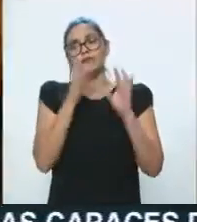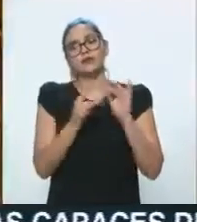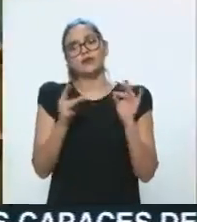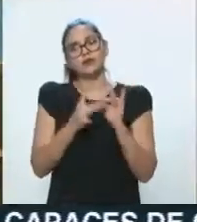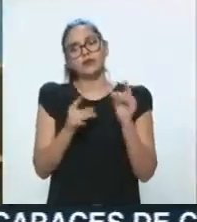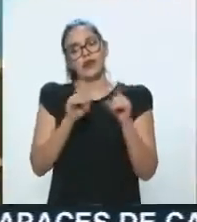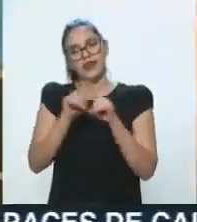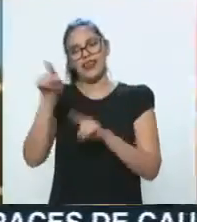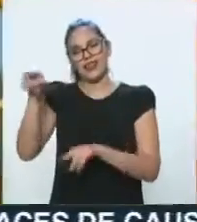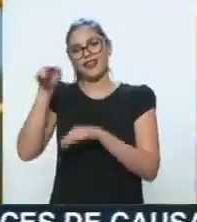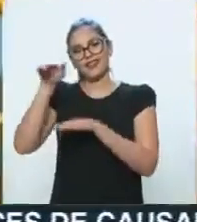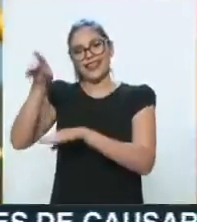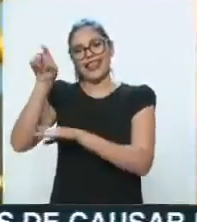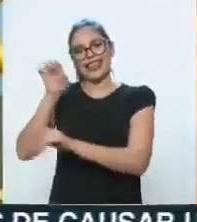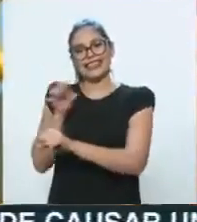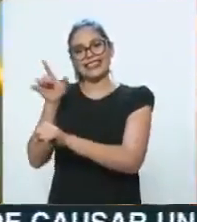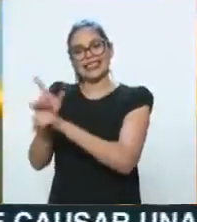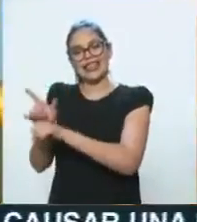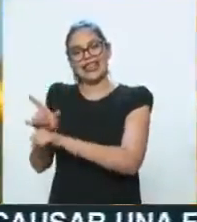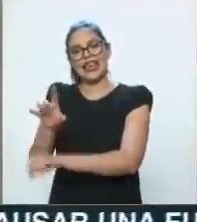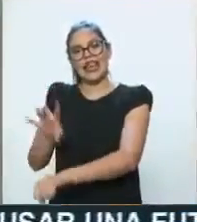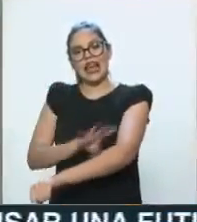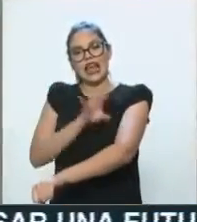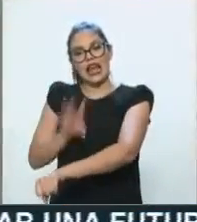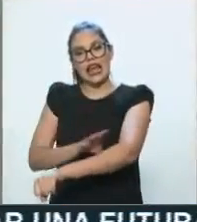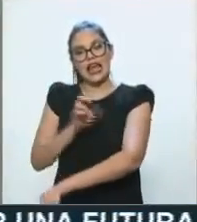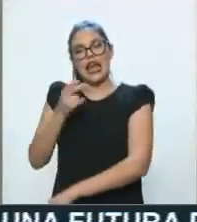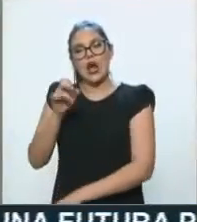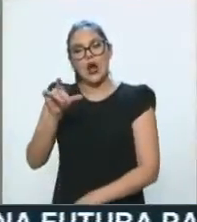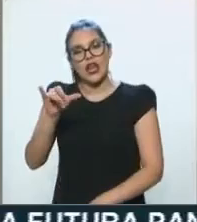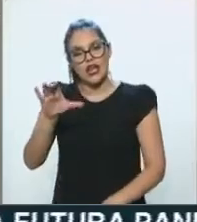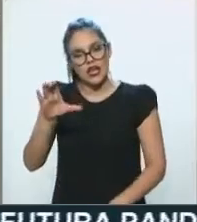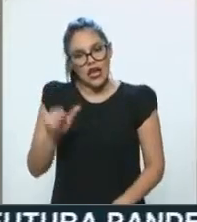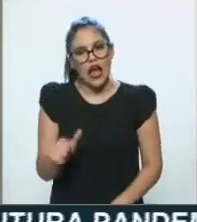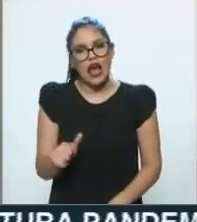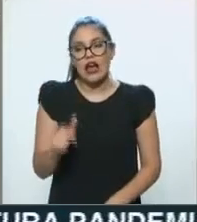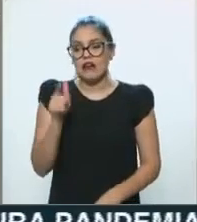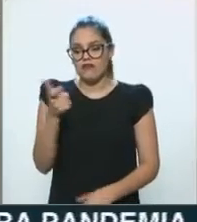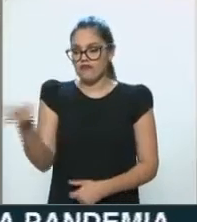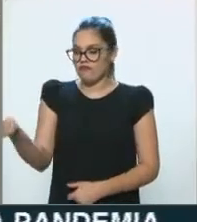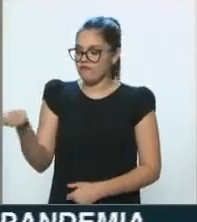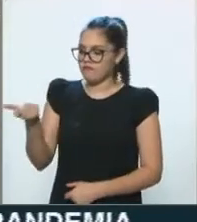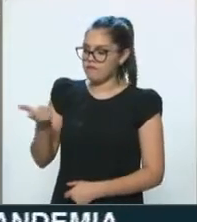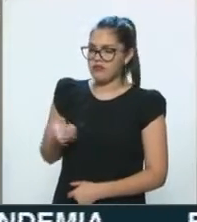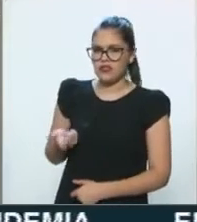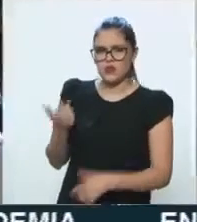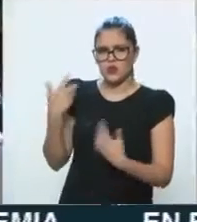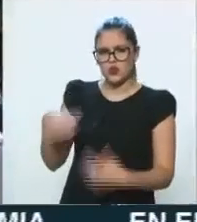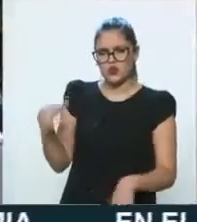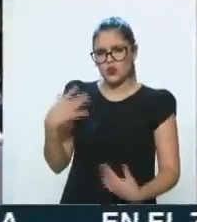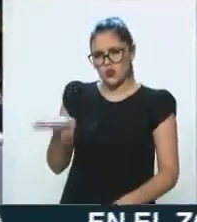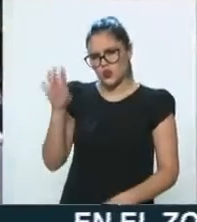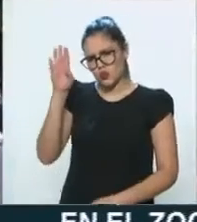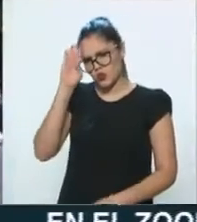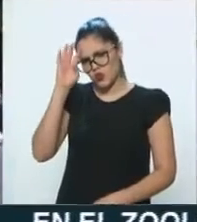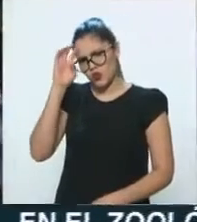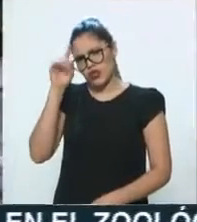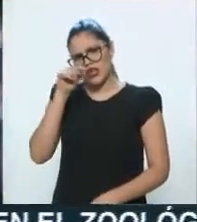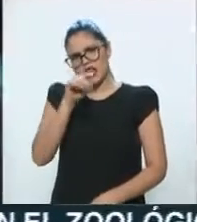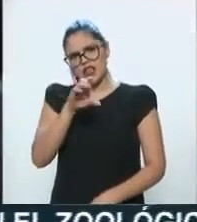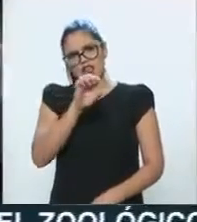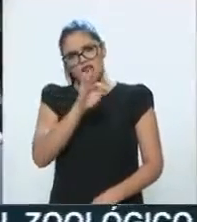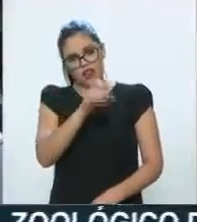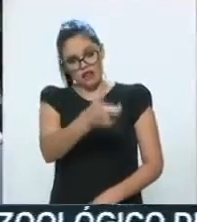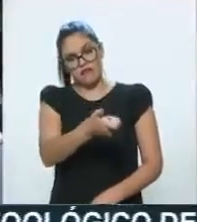energía eólica que cobraban cantidades exorbitantes a la comisión federal de